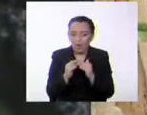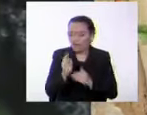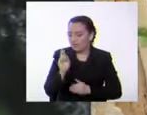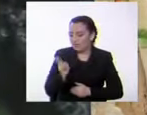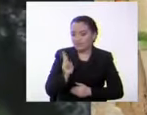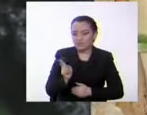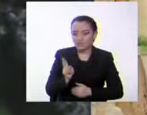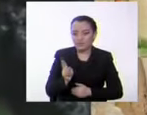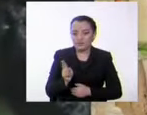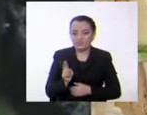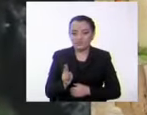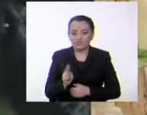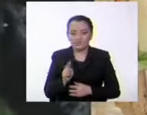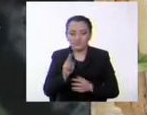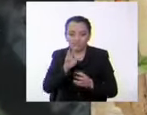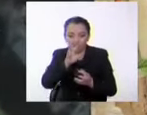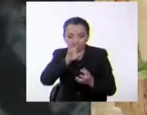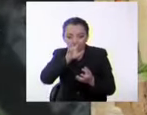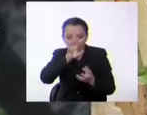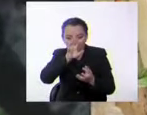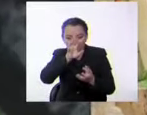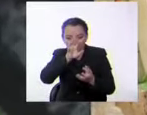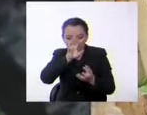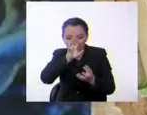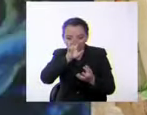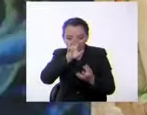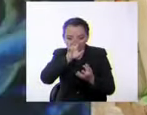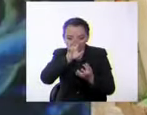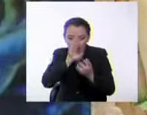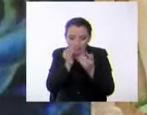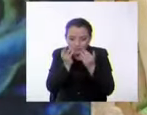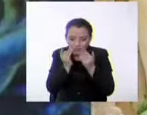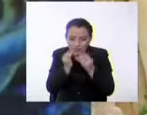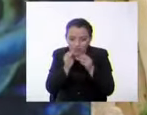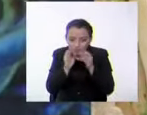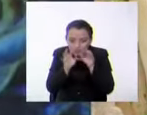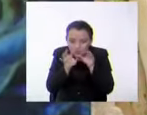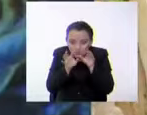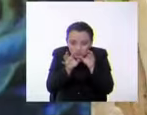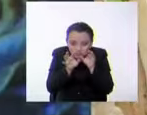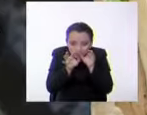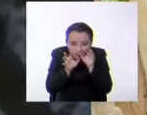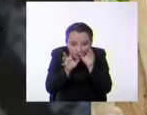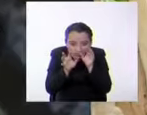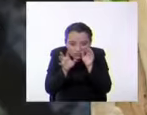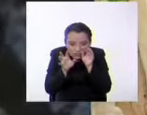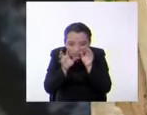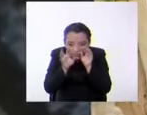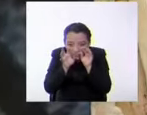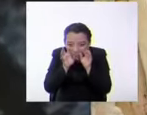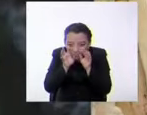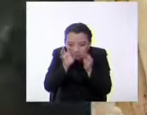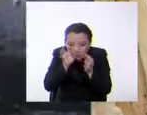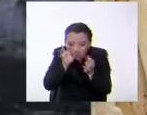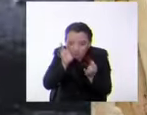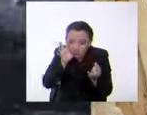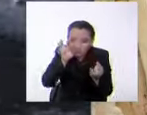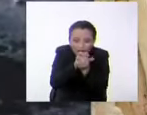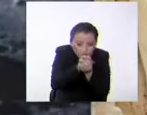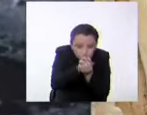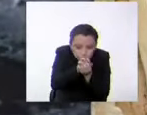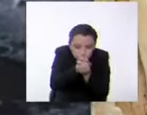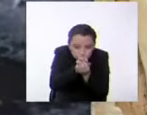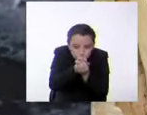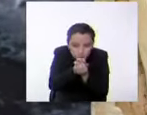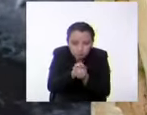Para cazar, espera a su presa oculta en el barro y cuando la ve se lanza hacia adelante, abre su bocota